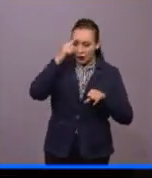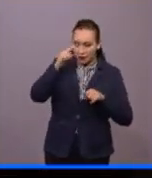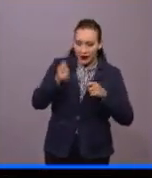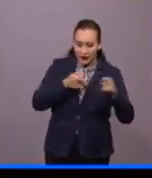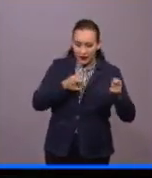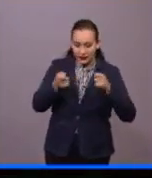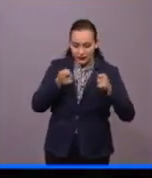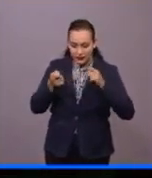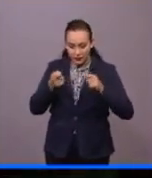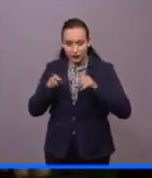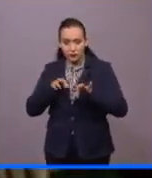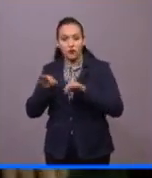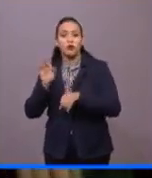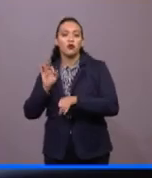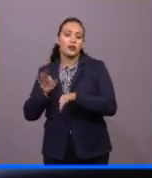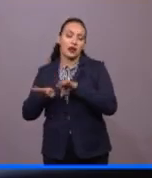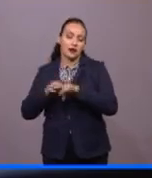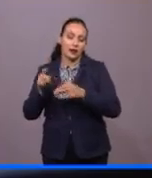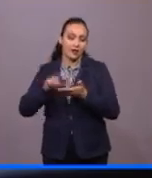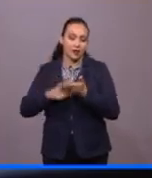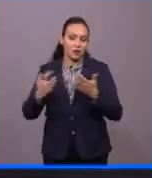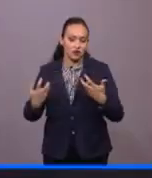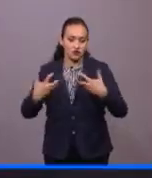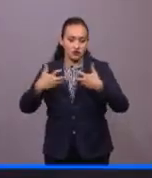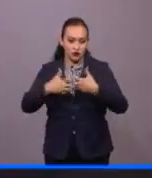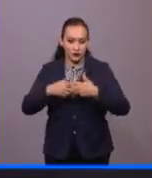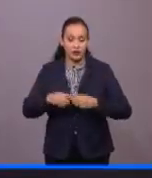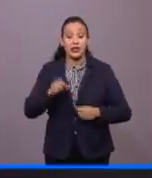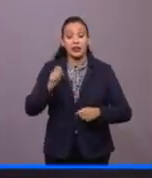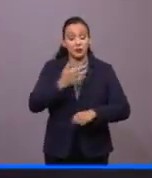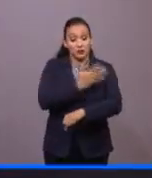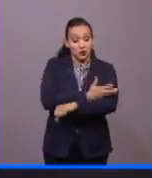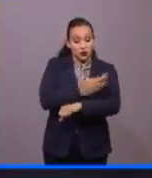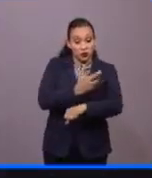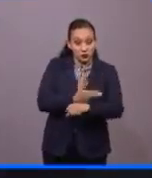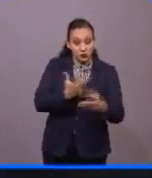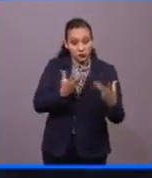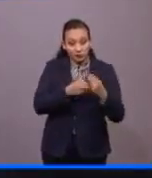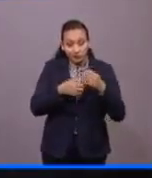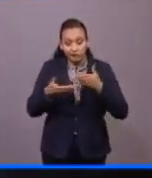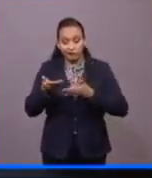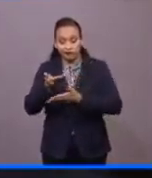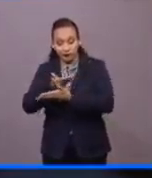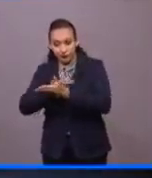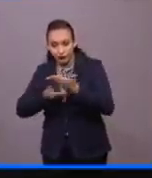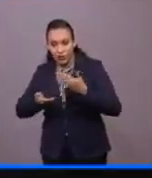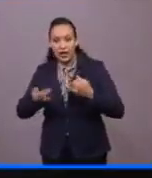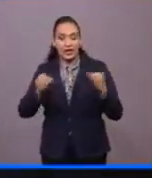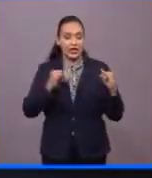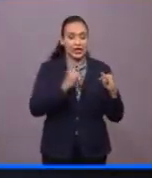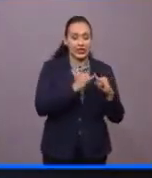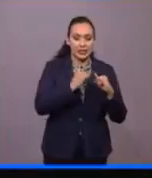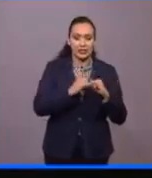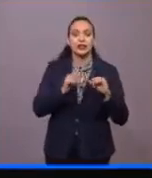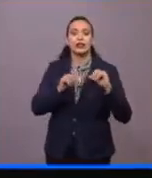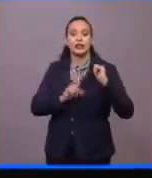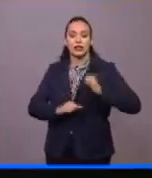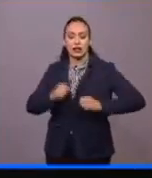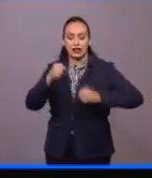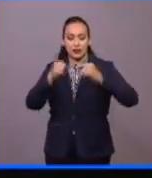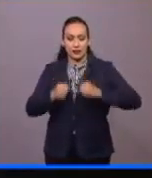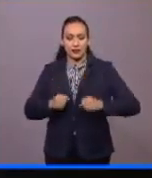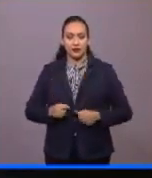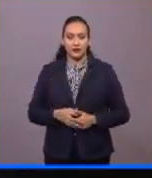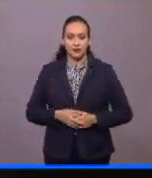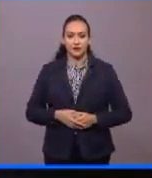organización y funcionamiento de dicho sistema, así como la coordinación y cooperación entre las corporaciones de seguridad de los 3 niveles